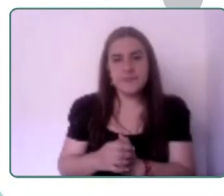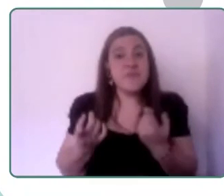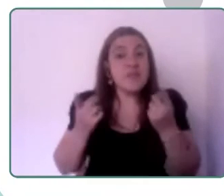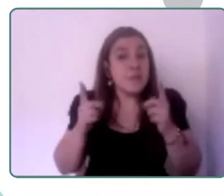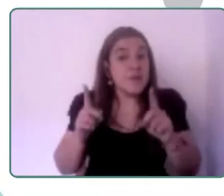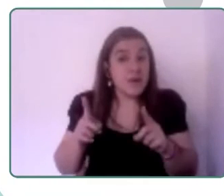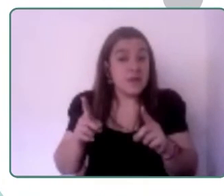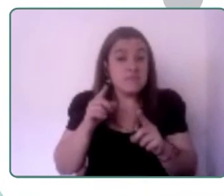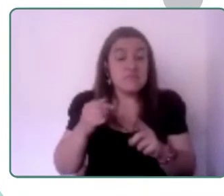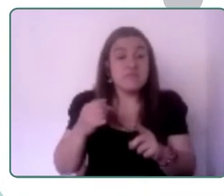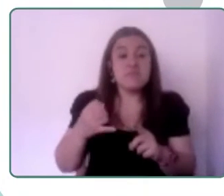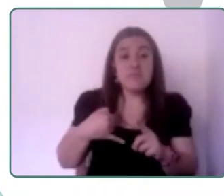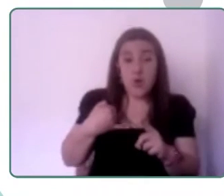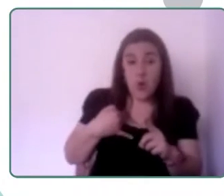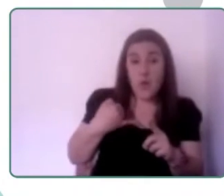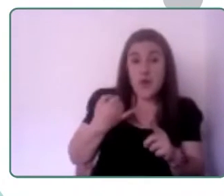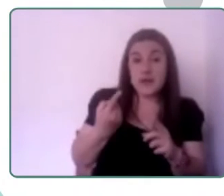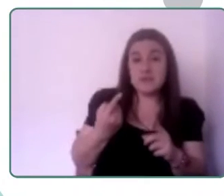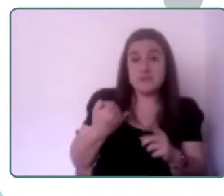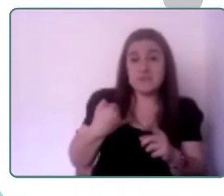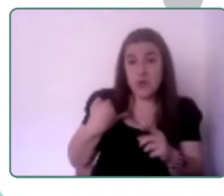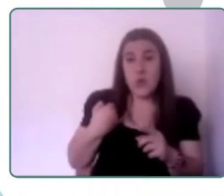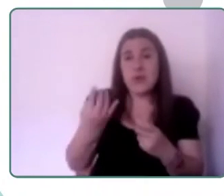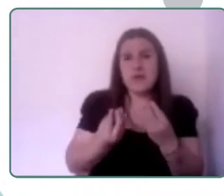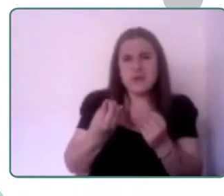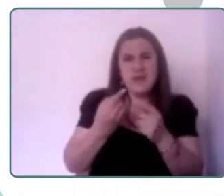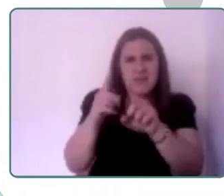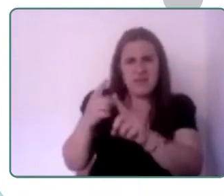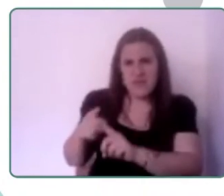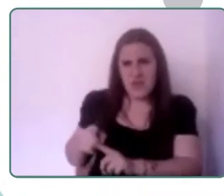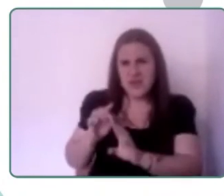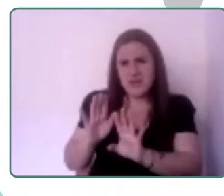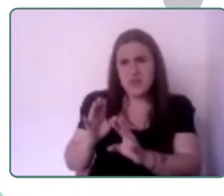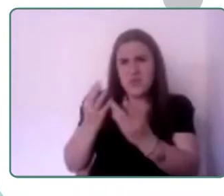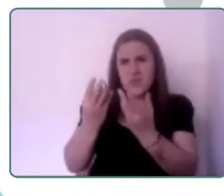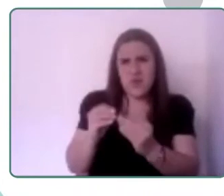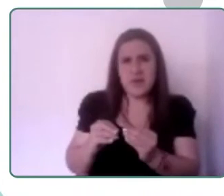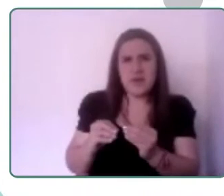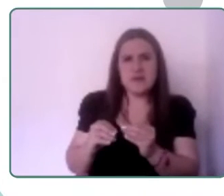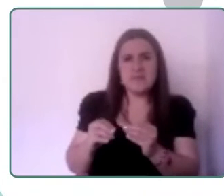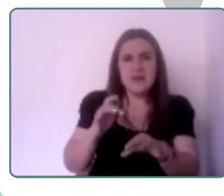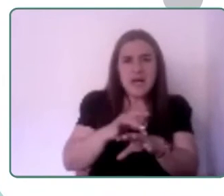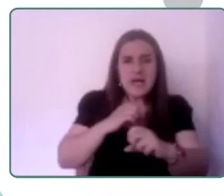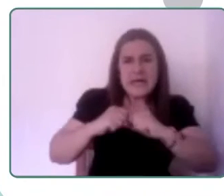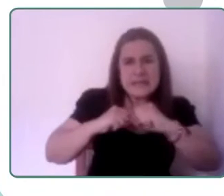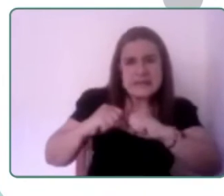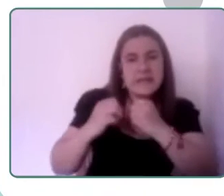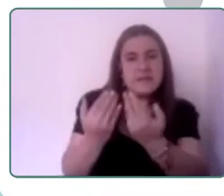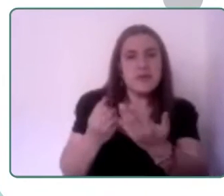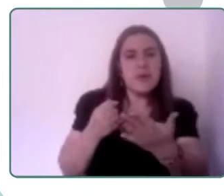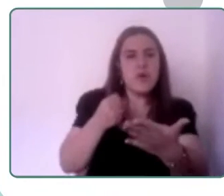están desarrollando diferentes y diversos tipos de activismo apoyados en recursos digitales y nuevas formas de